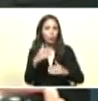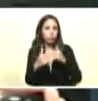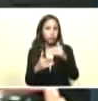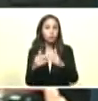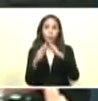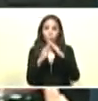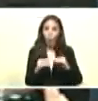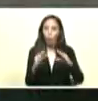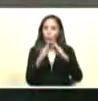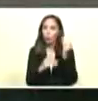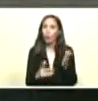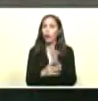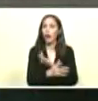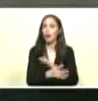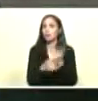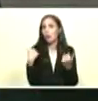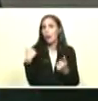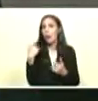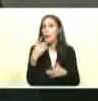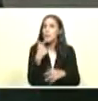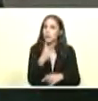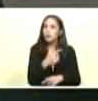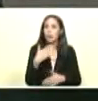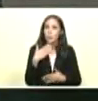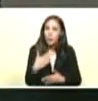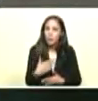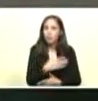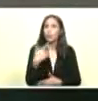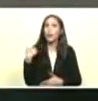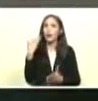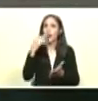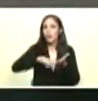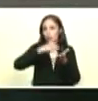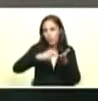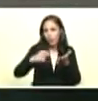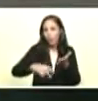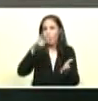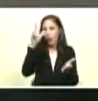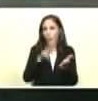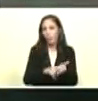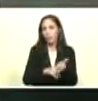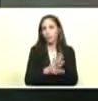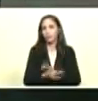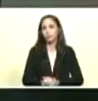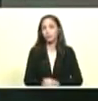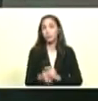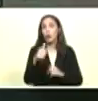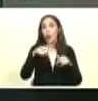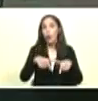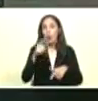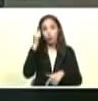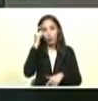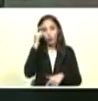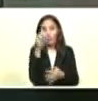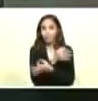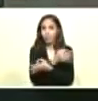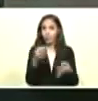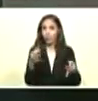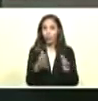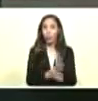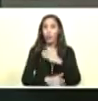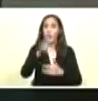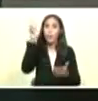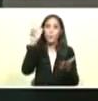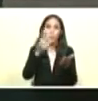participación. Ante la petición de la superintendencia, creo que es el día perfecto para aprobar